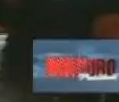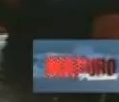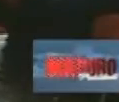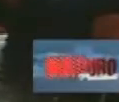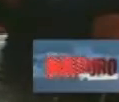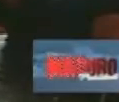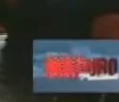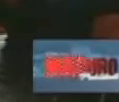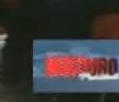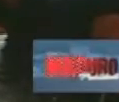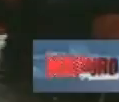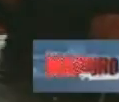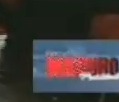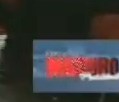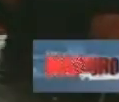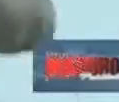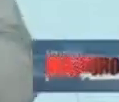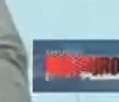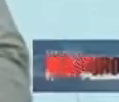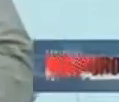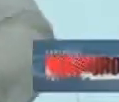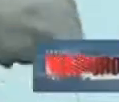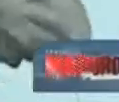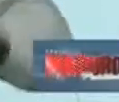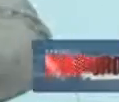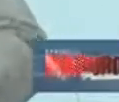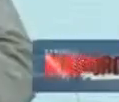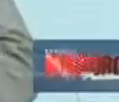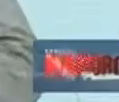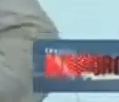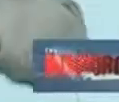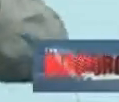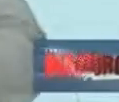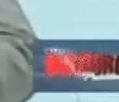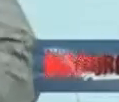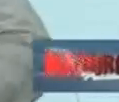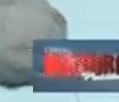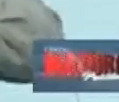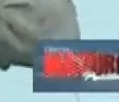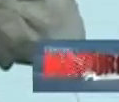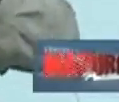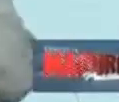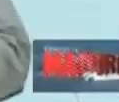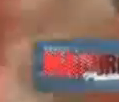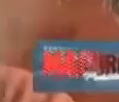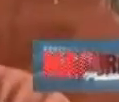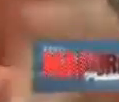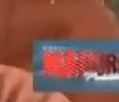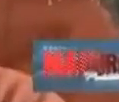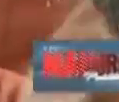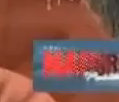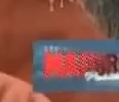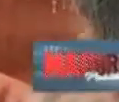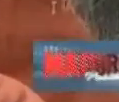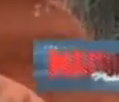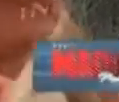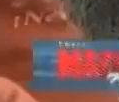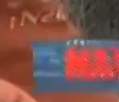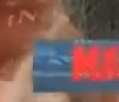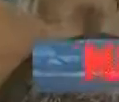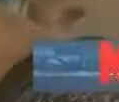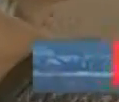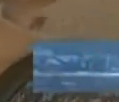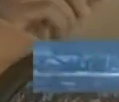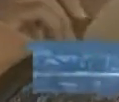patriotismo, de chavismo revolucionario, de todo el pueblo movilizado defendiendo la paz. ¡Que viva la revolución